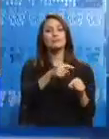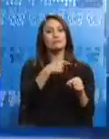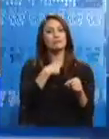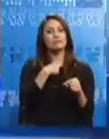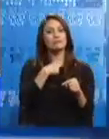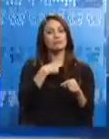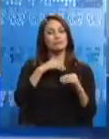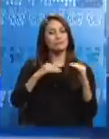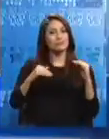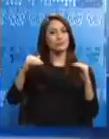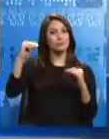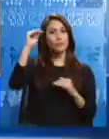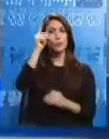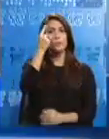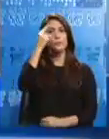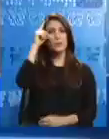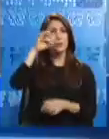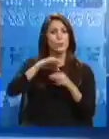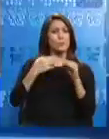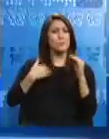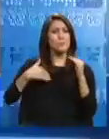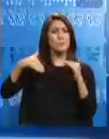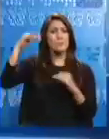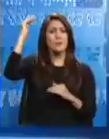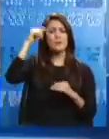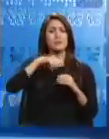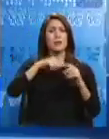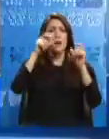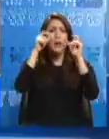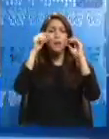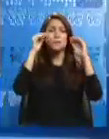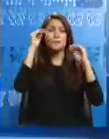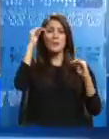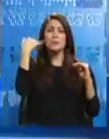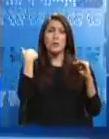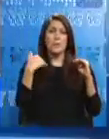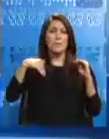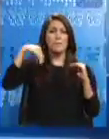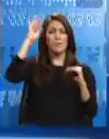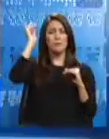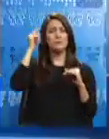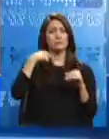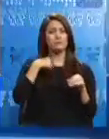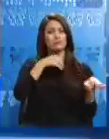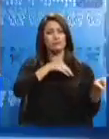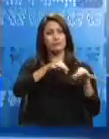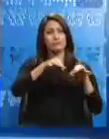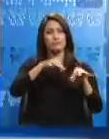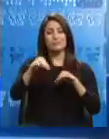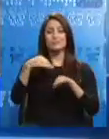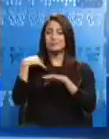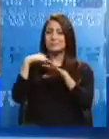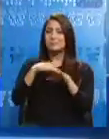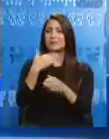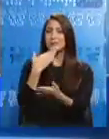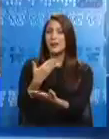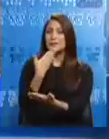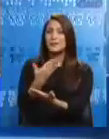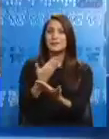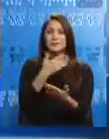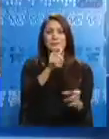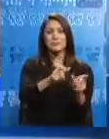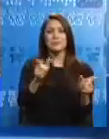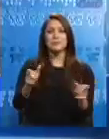haber superado en 1 millón de votos al candidato opositor Guillermo Lasso. Moreno participó en actos de respaldo y agradecimiento